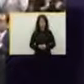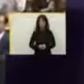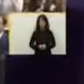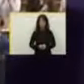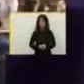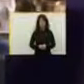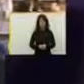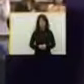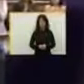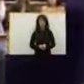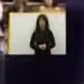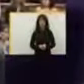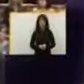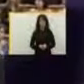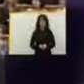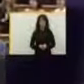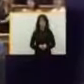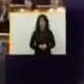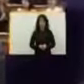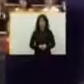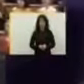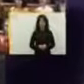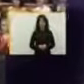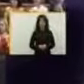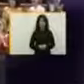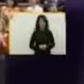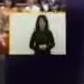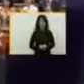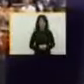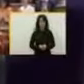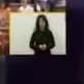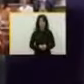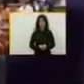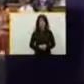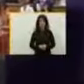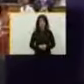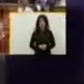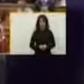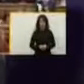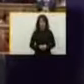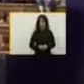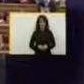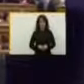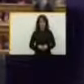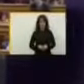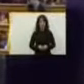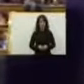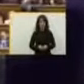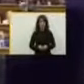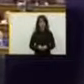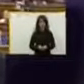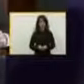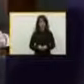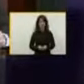esa cuenta atrás de dos meses. Pero sí que es cierto que en la situación de aritmética endiablada que ha quedado después de las elecciones, alguien tenía que